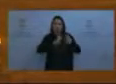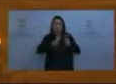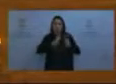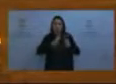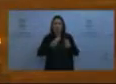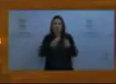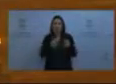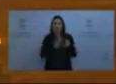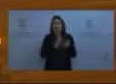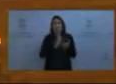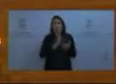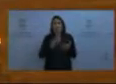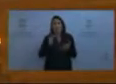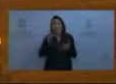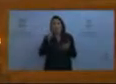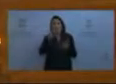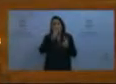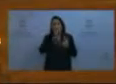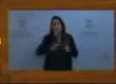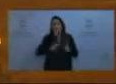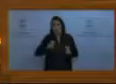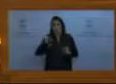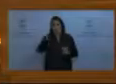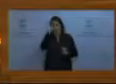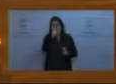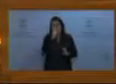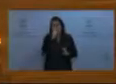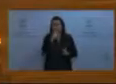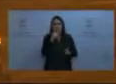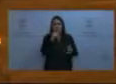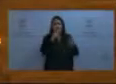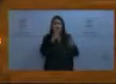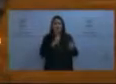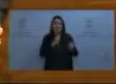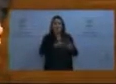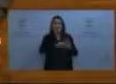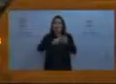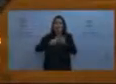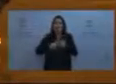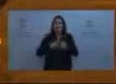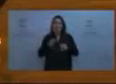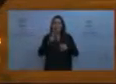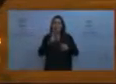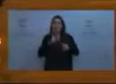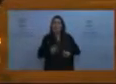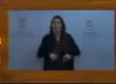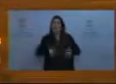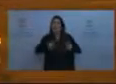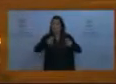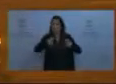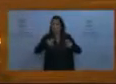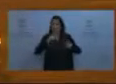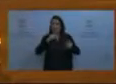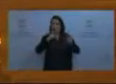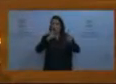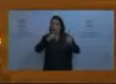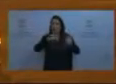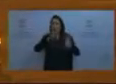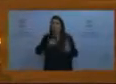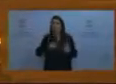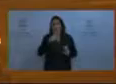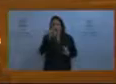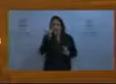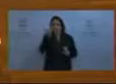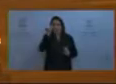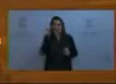sobre sensibilidad alimentaria o moda. Y es que me parece importante el tema a la hora de sacar adelante esta